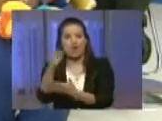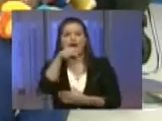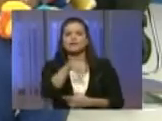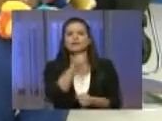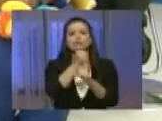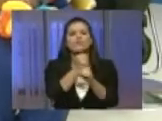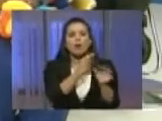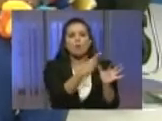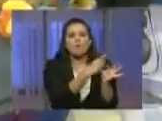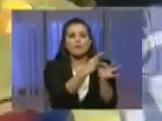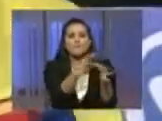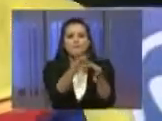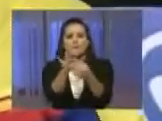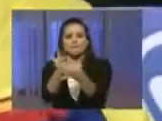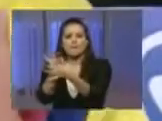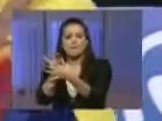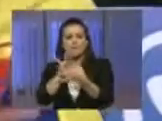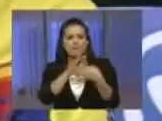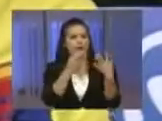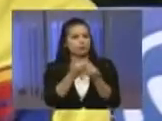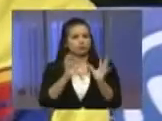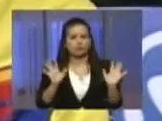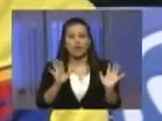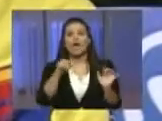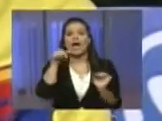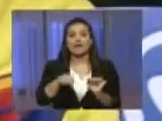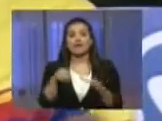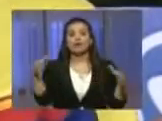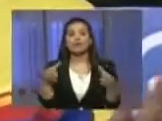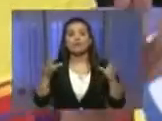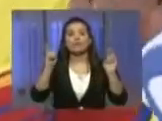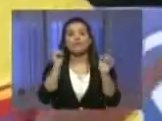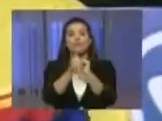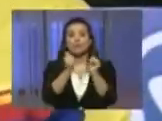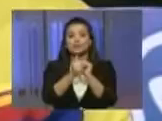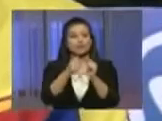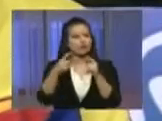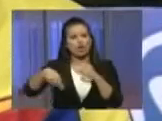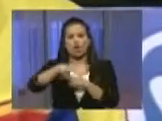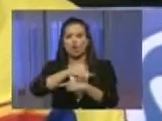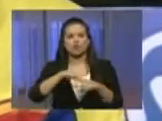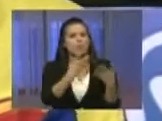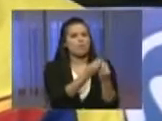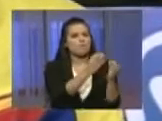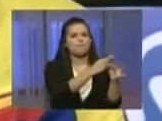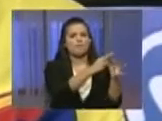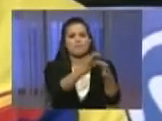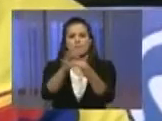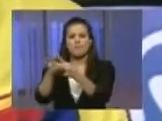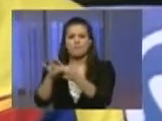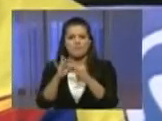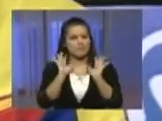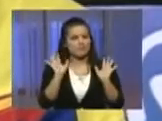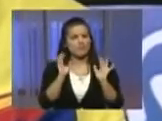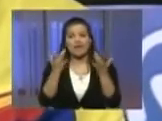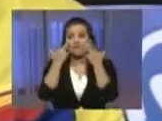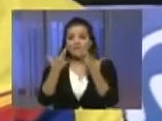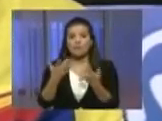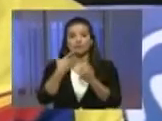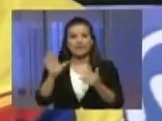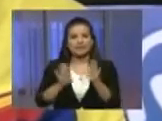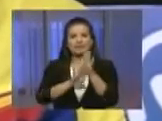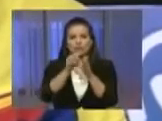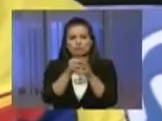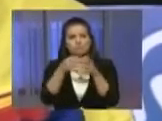todos los sectores de la familia del deporte que están dando su fruto vemos el crecimiento exponencial en todas las disciplinas con las que